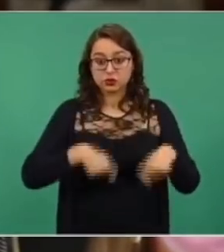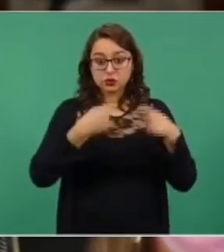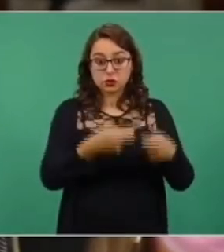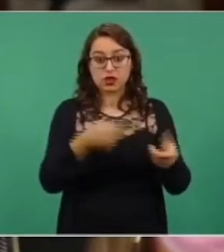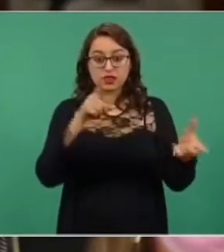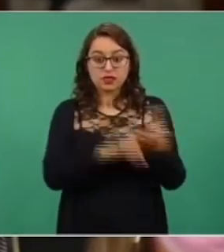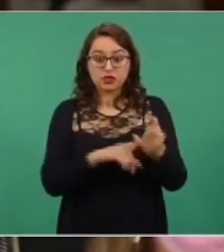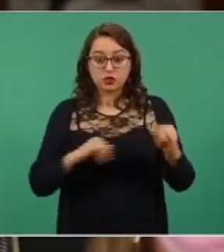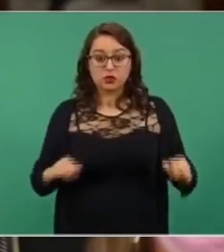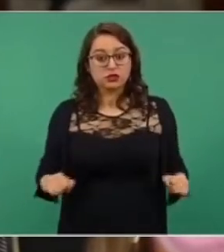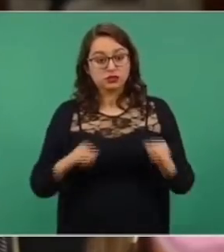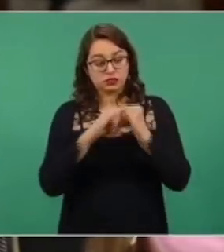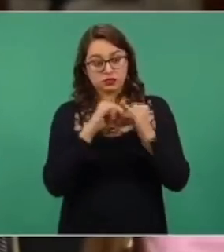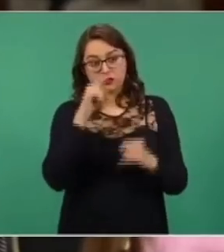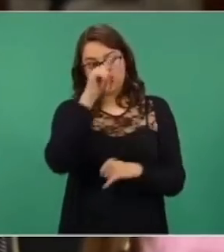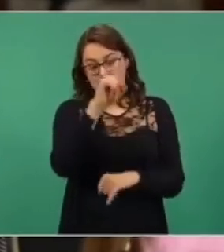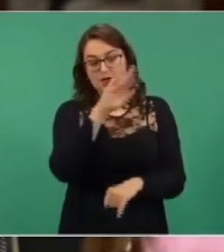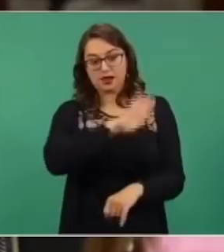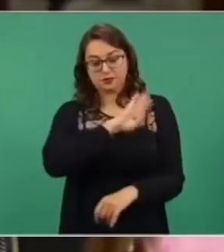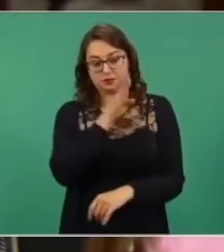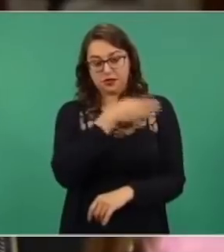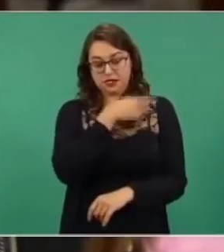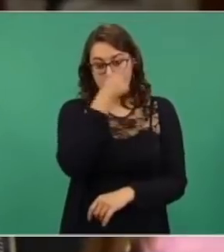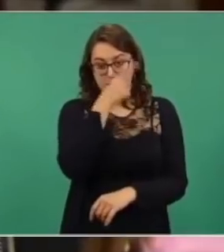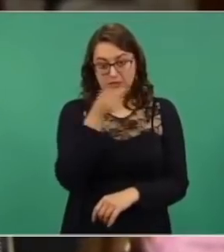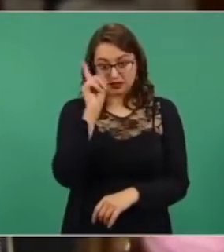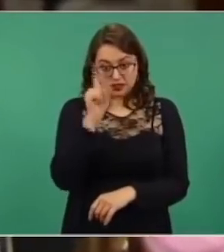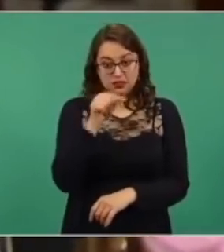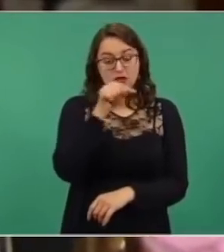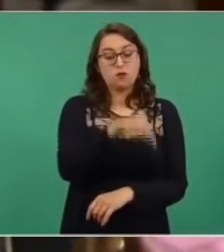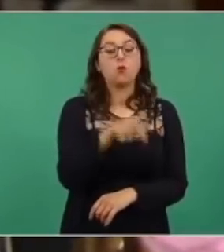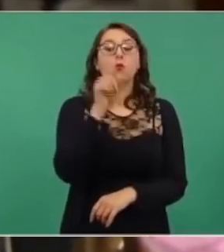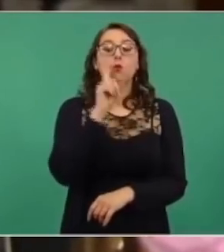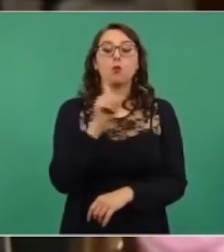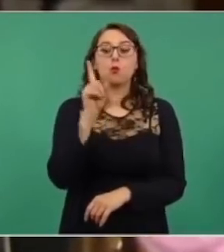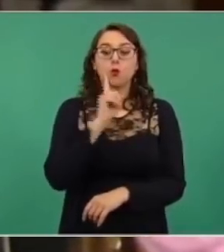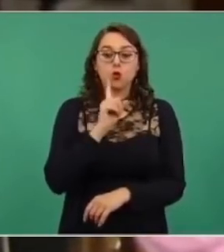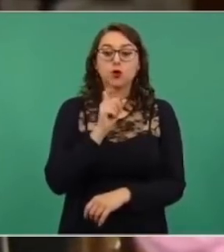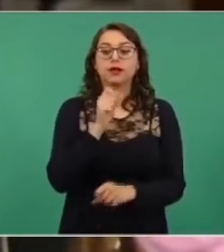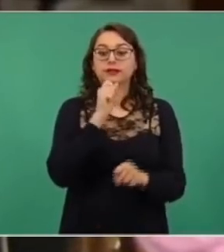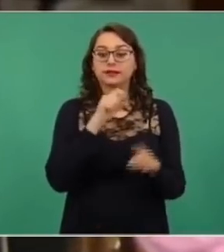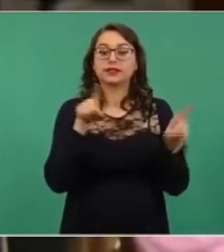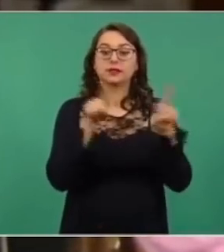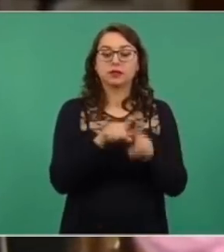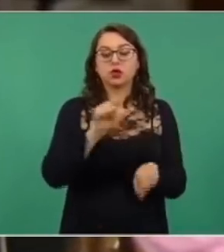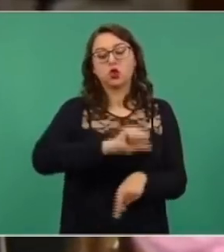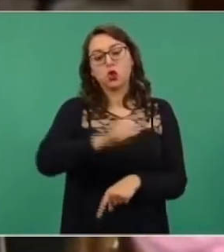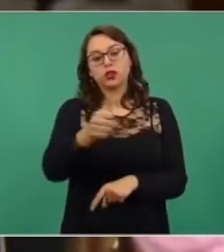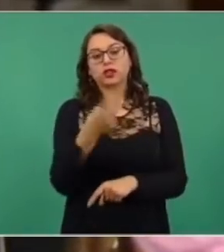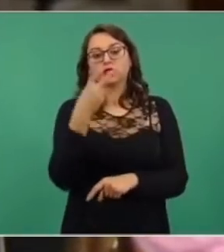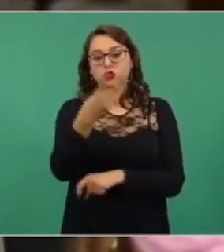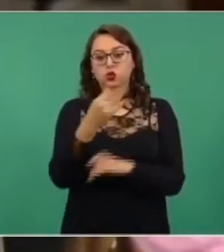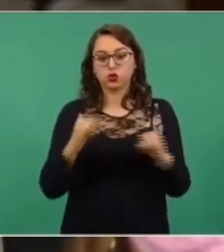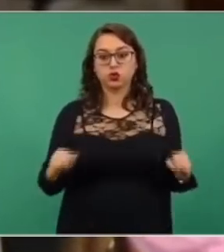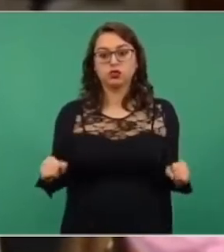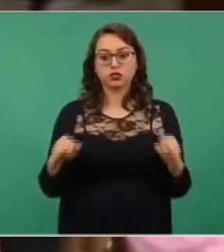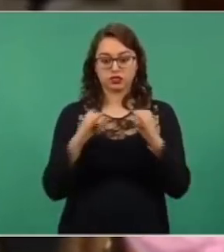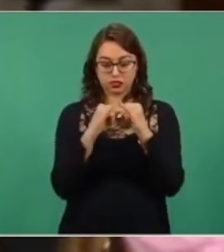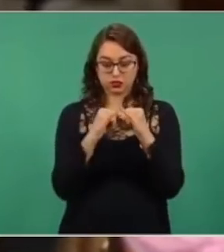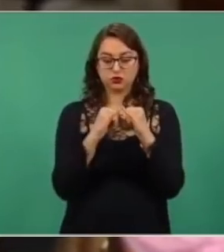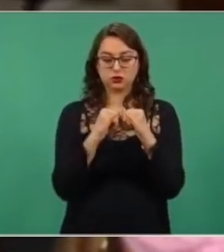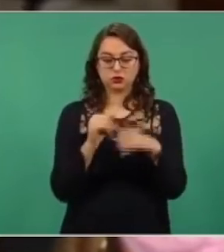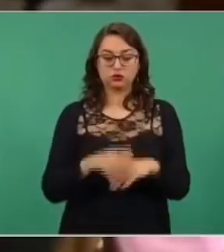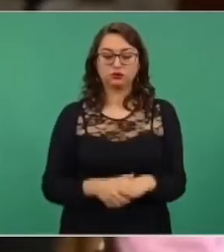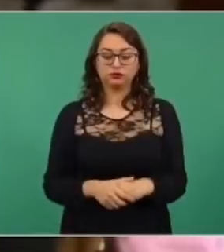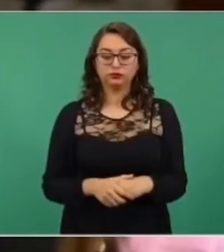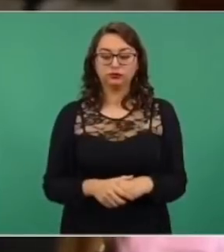la cultura allá en Madrid, y esta señora también ha dirigido en España 2 instituciones que usted desapareció: